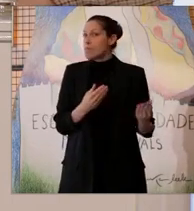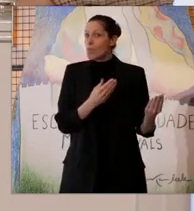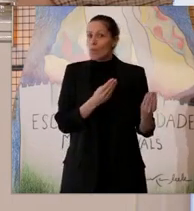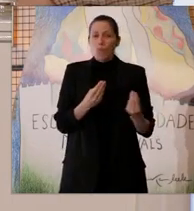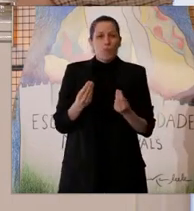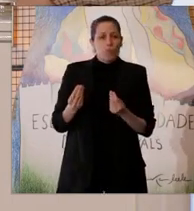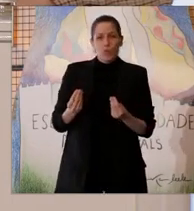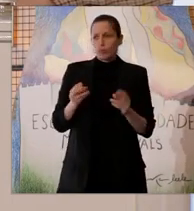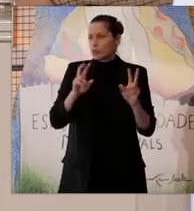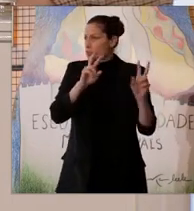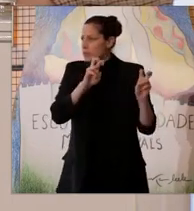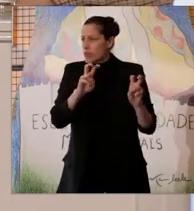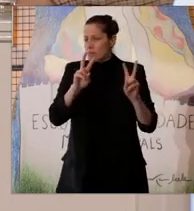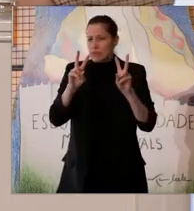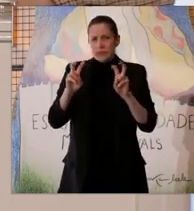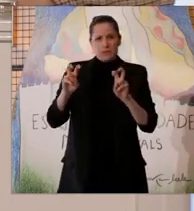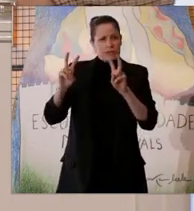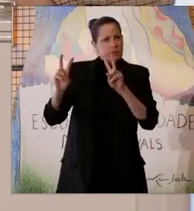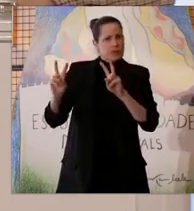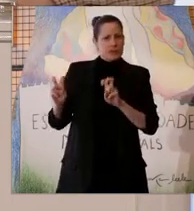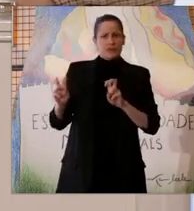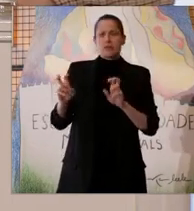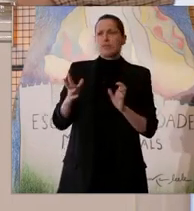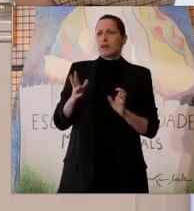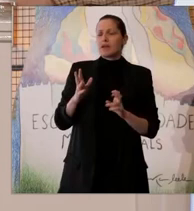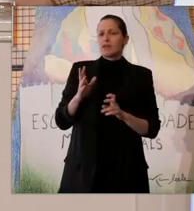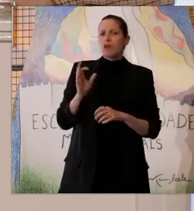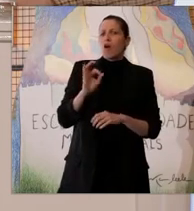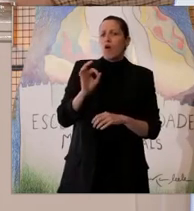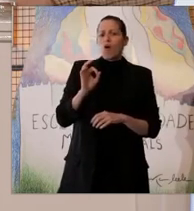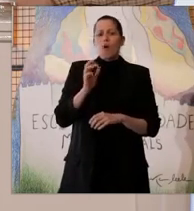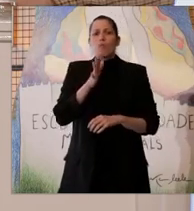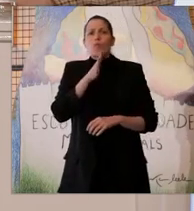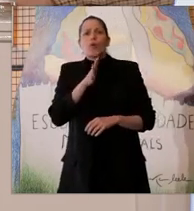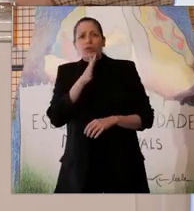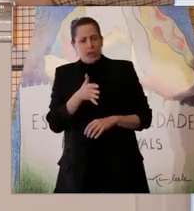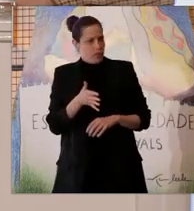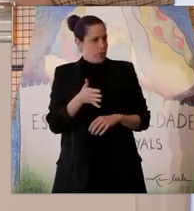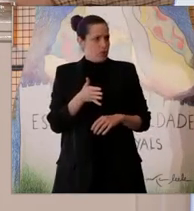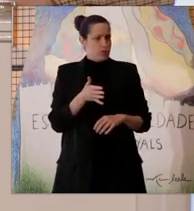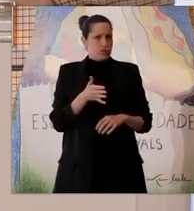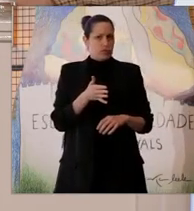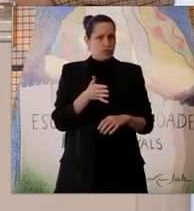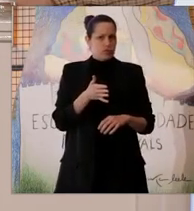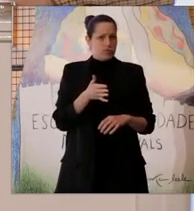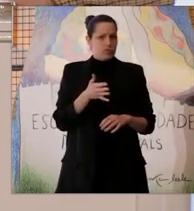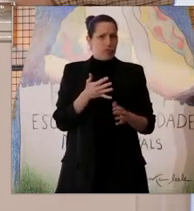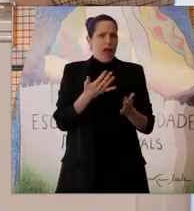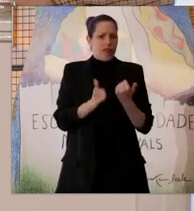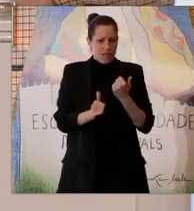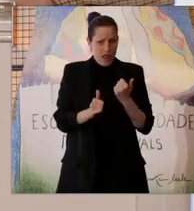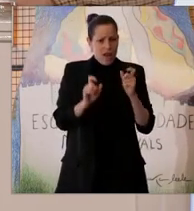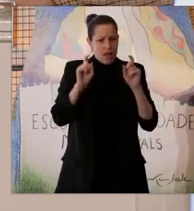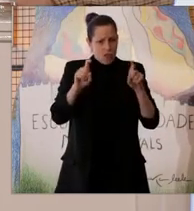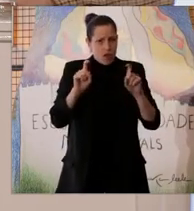las de los temas por los que no existe muchos de los de las razones por las que no existe educación sexual en los Colegios